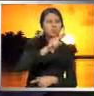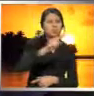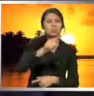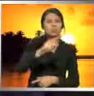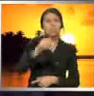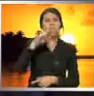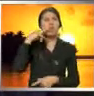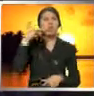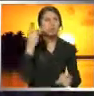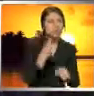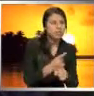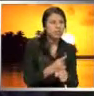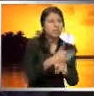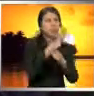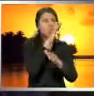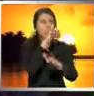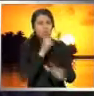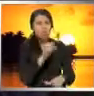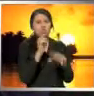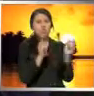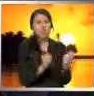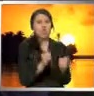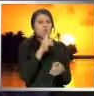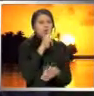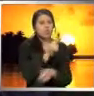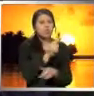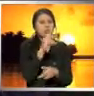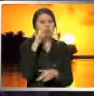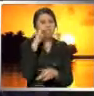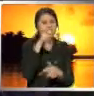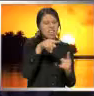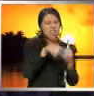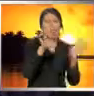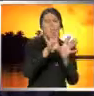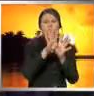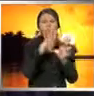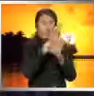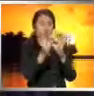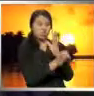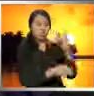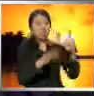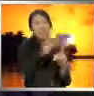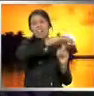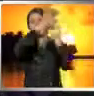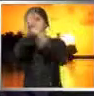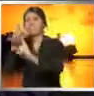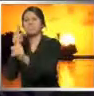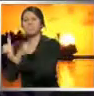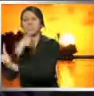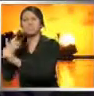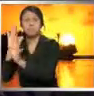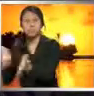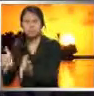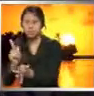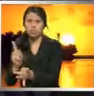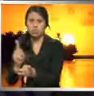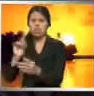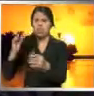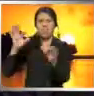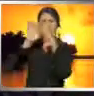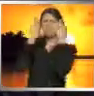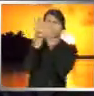voluntad plena, que ellos pueden considerar objetos, etcétera, ¿no? Entonces sí, por supuesto que todas las formas de